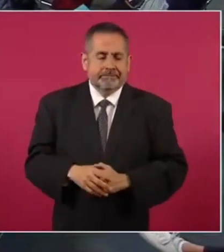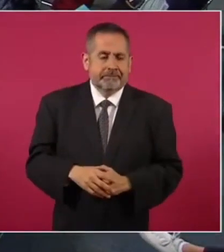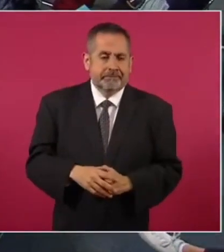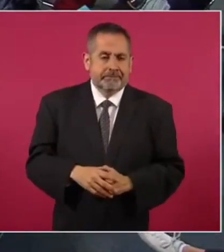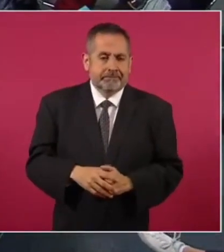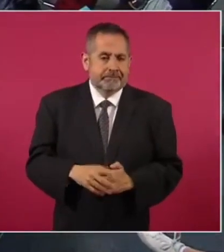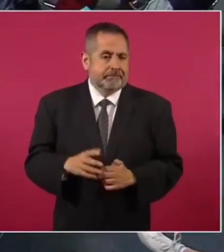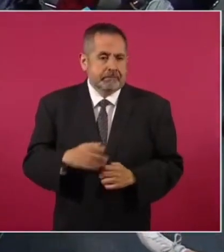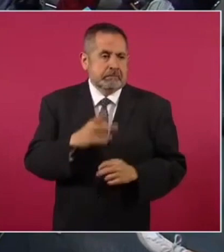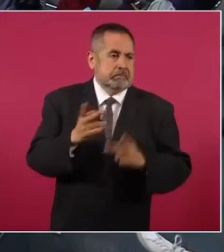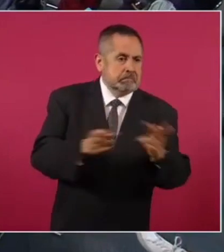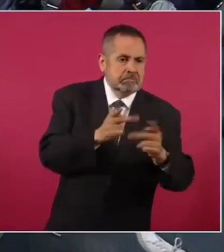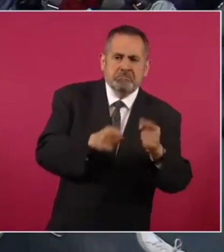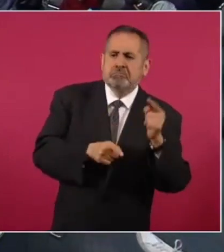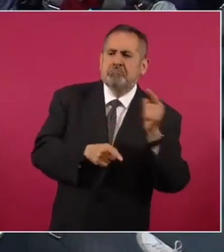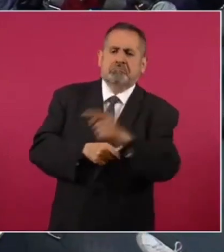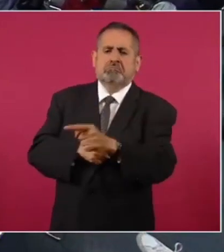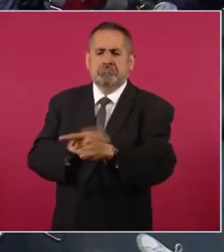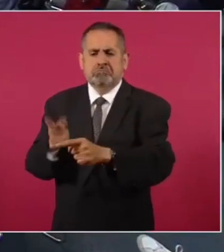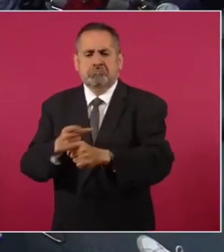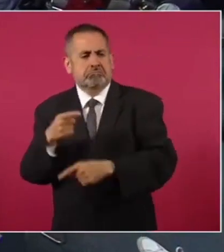y cuestionamientos,